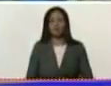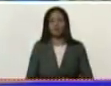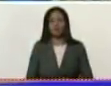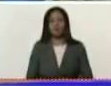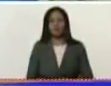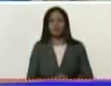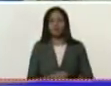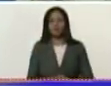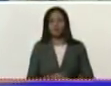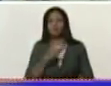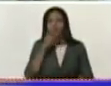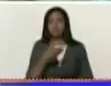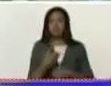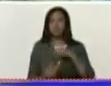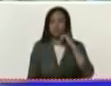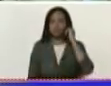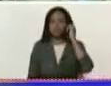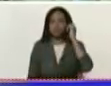Aunque en Navidad